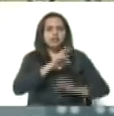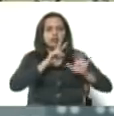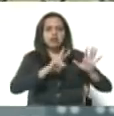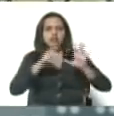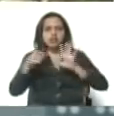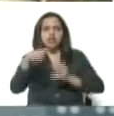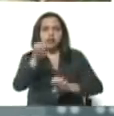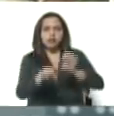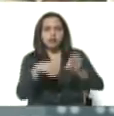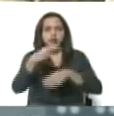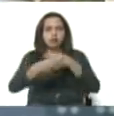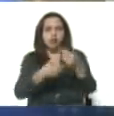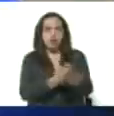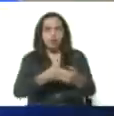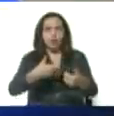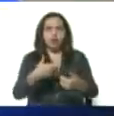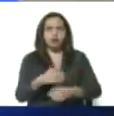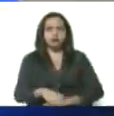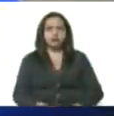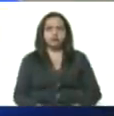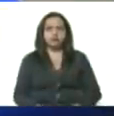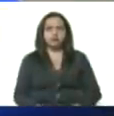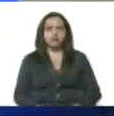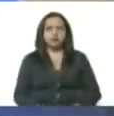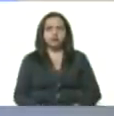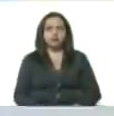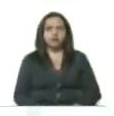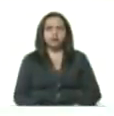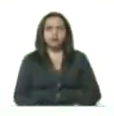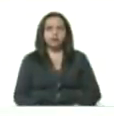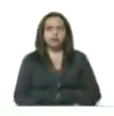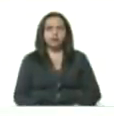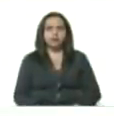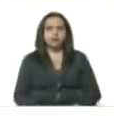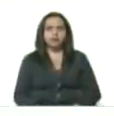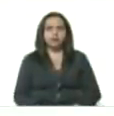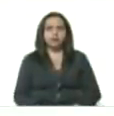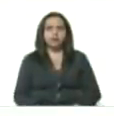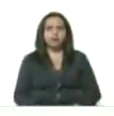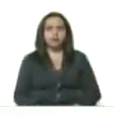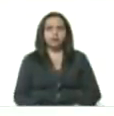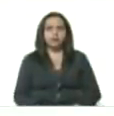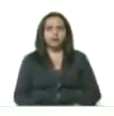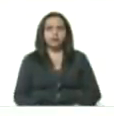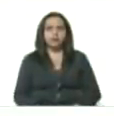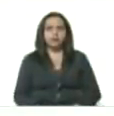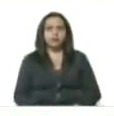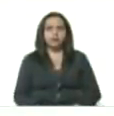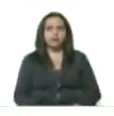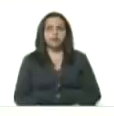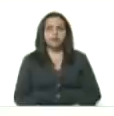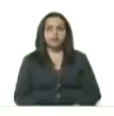1.406.576 pruebas realizadas en todo el país, lo que da por millón de habitantes